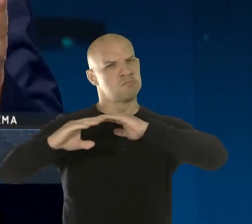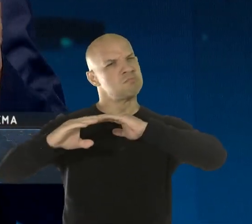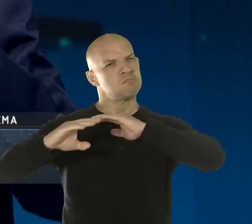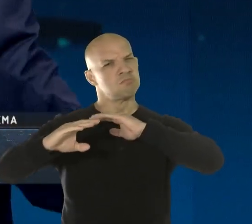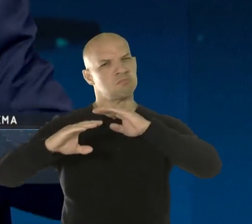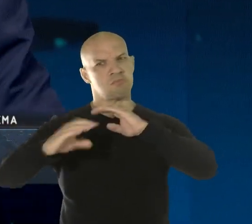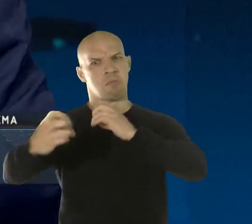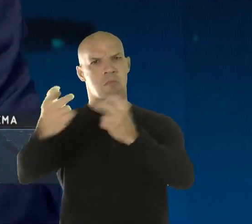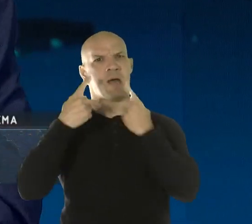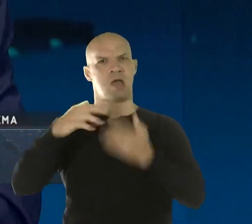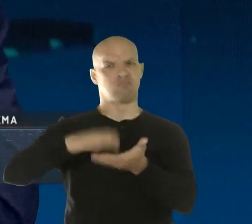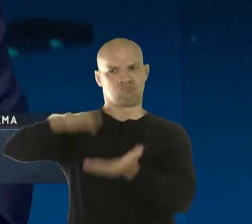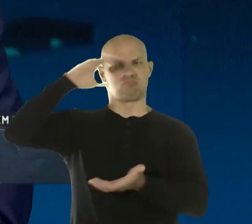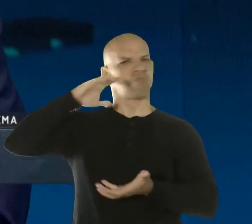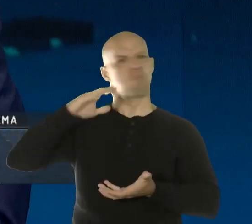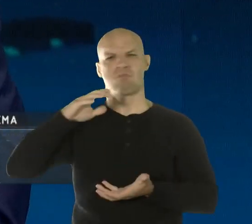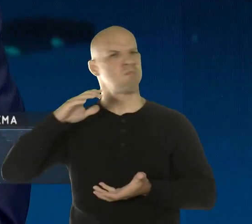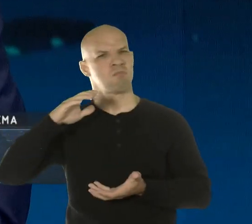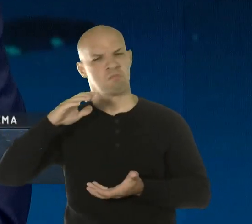como tal, pues,